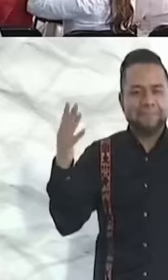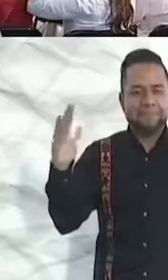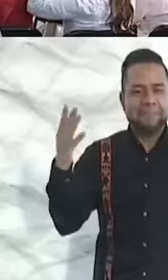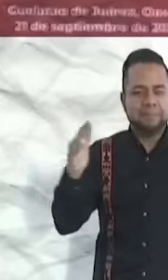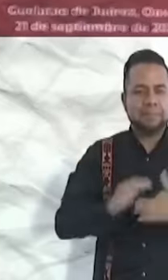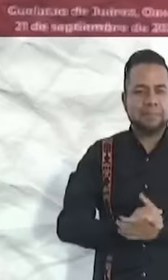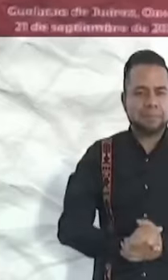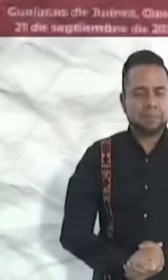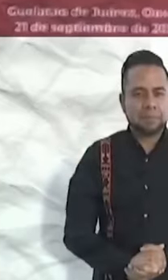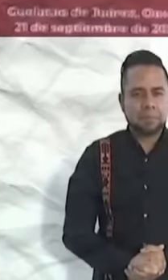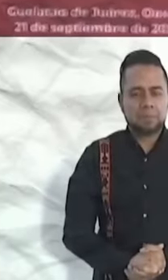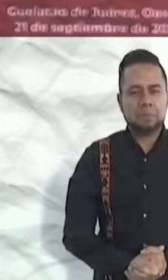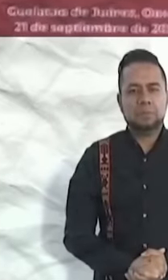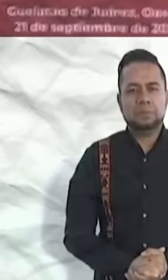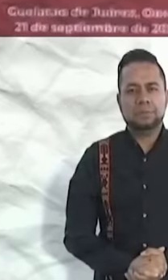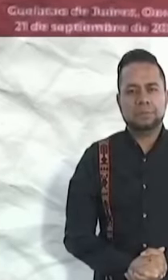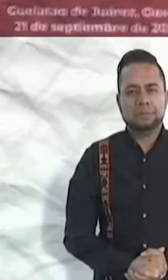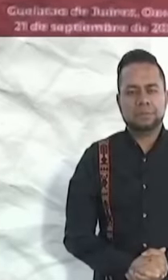Tal cual.